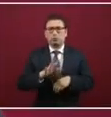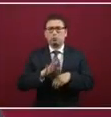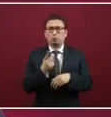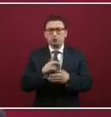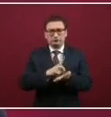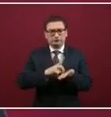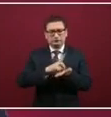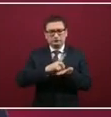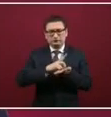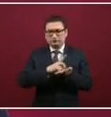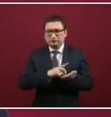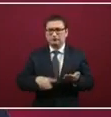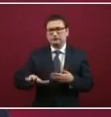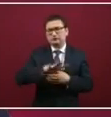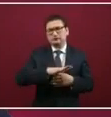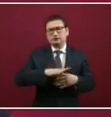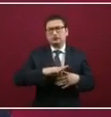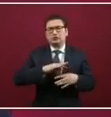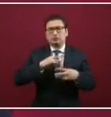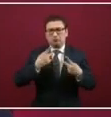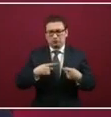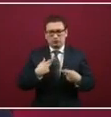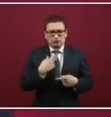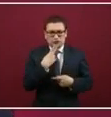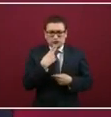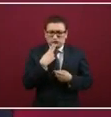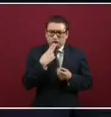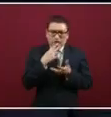crecido y